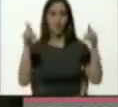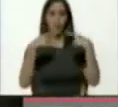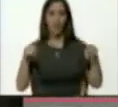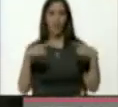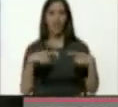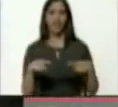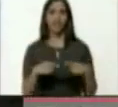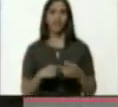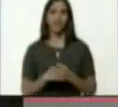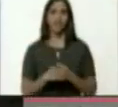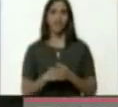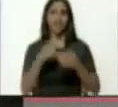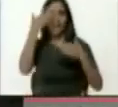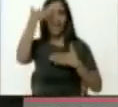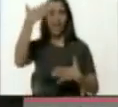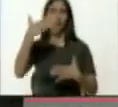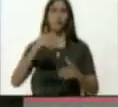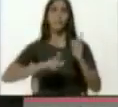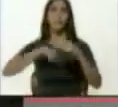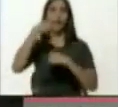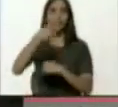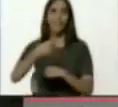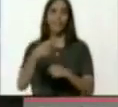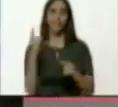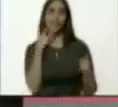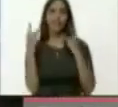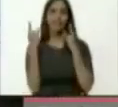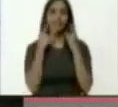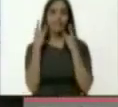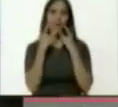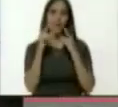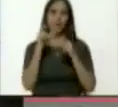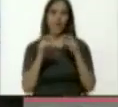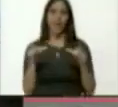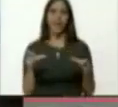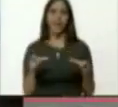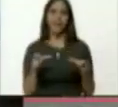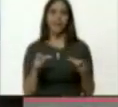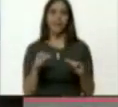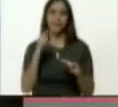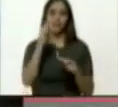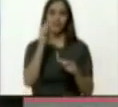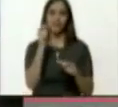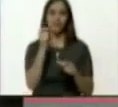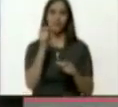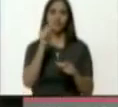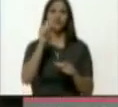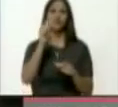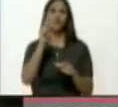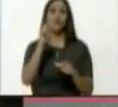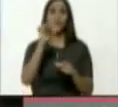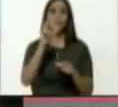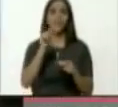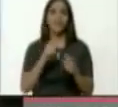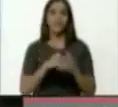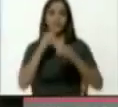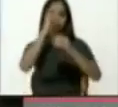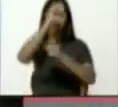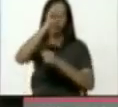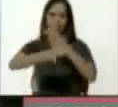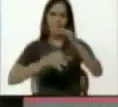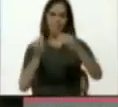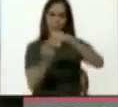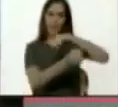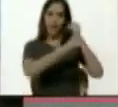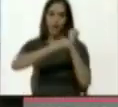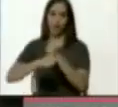Feliz cumpleaños. Saludos a Morelva. Mañana activo la gente de Tucupita, Delta Macuro. Mañana